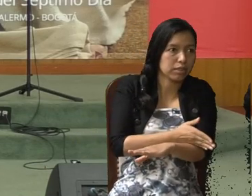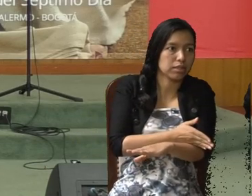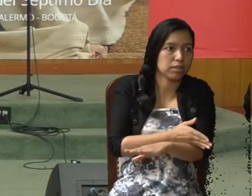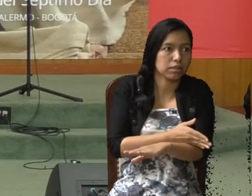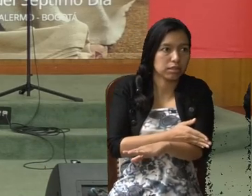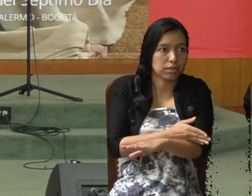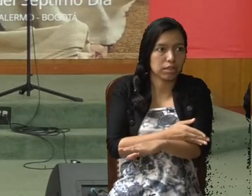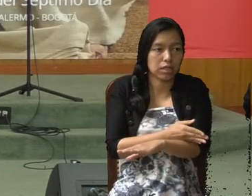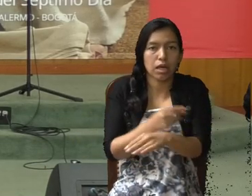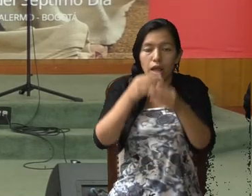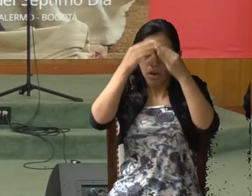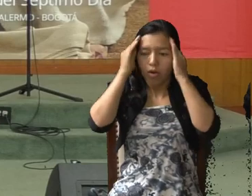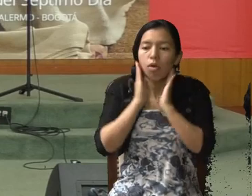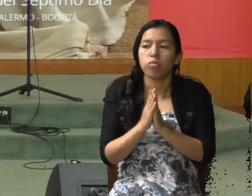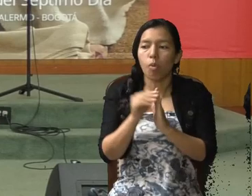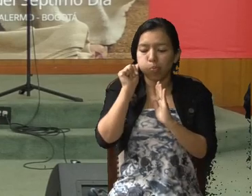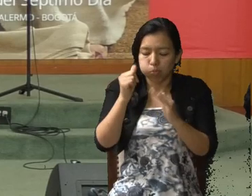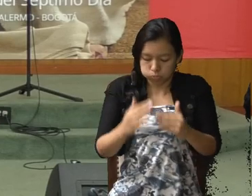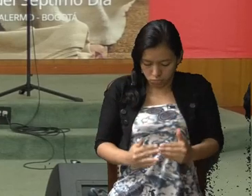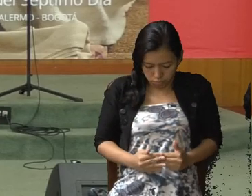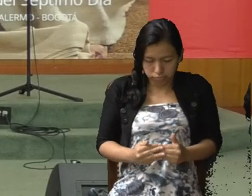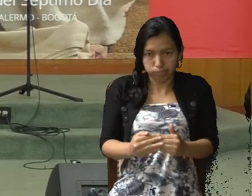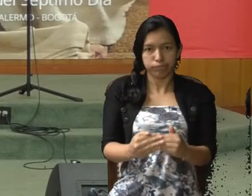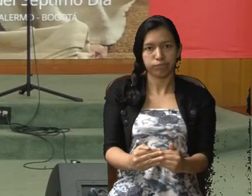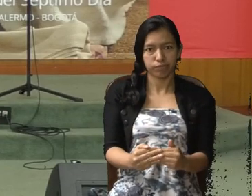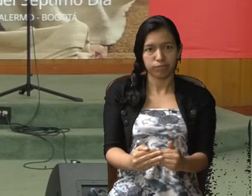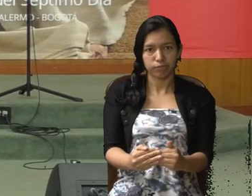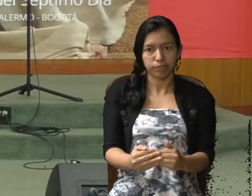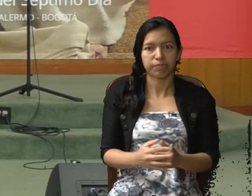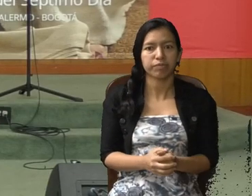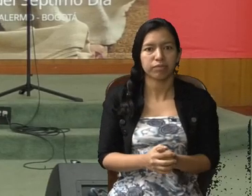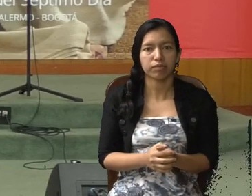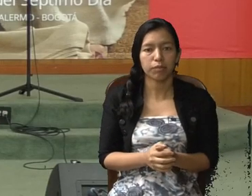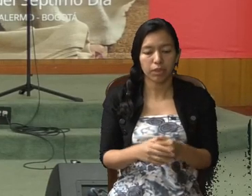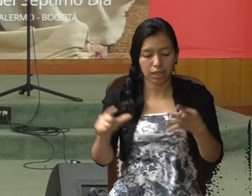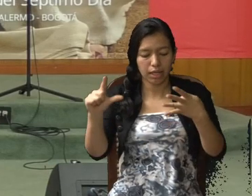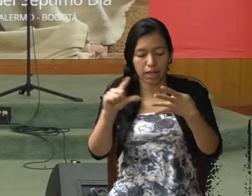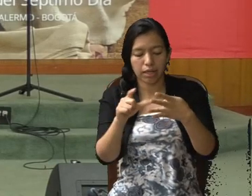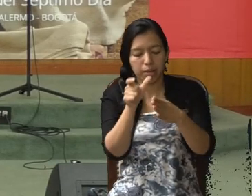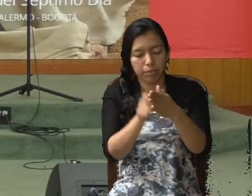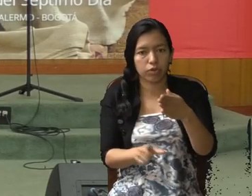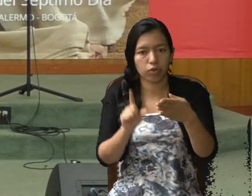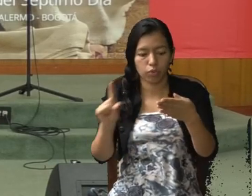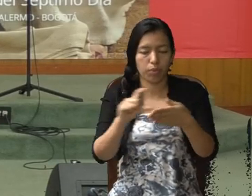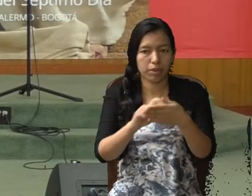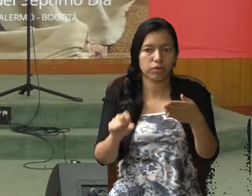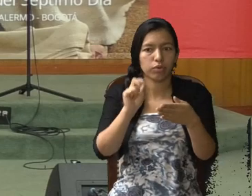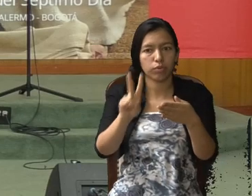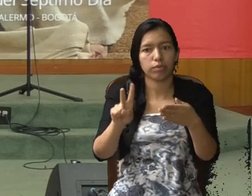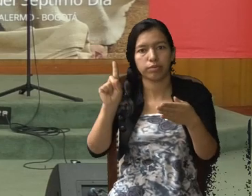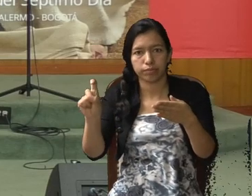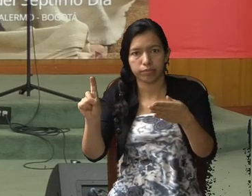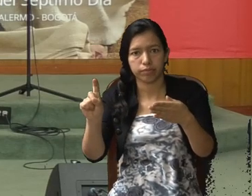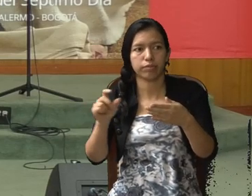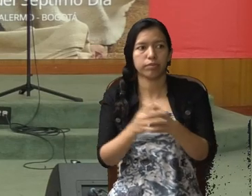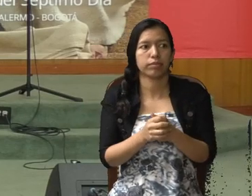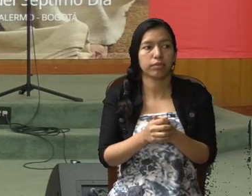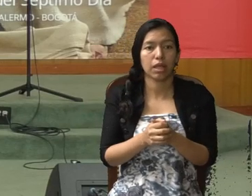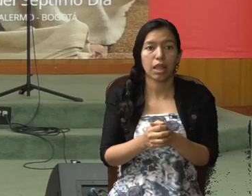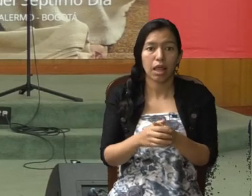Virgen María queda embarazada, ¿cierto? Dice Lucas capítulo 1, versículo 26. Al sexto